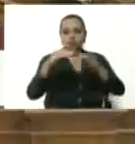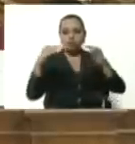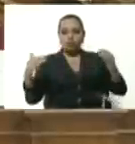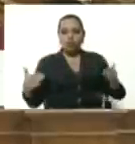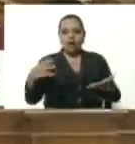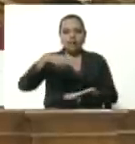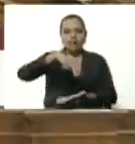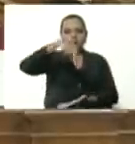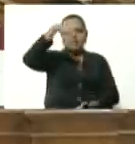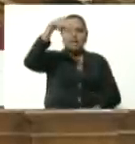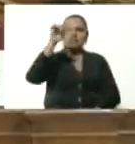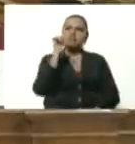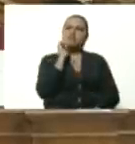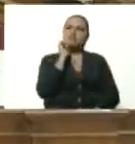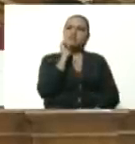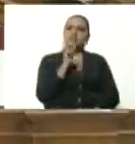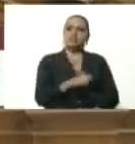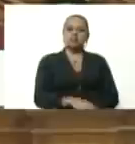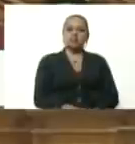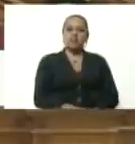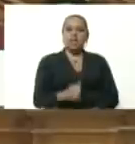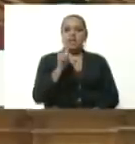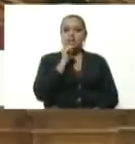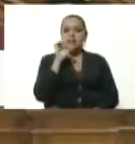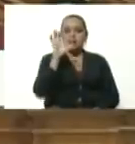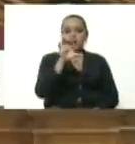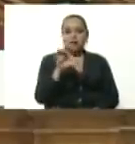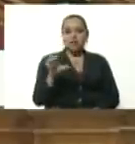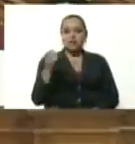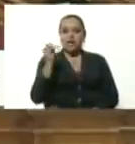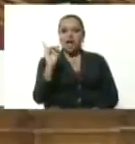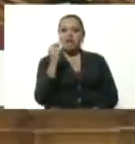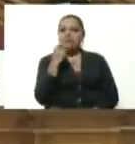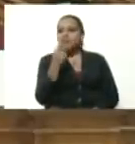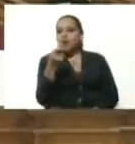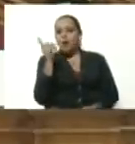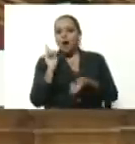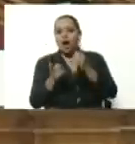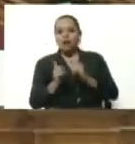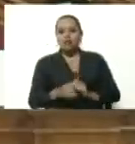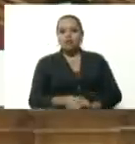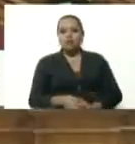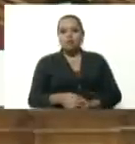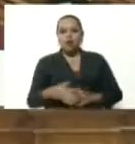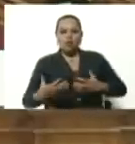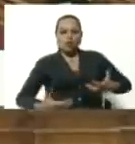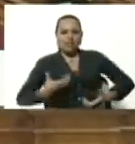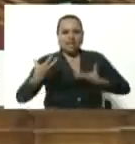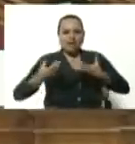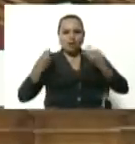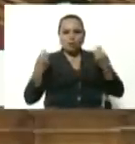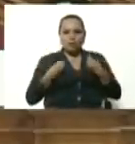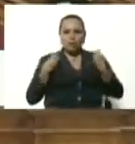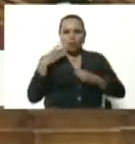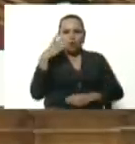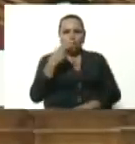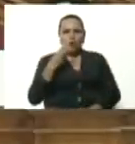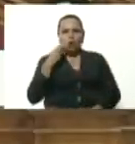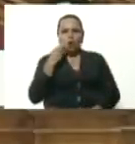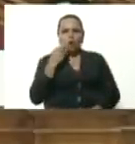¿Quién? ¿Quién de esos países tuvo un pronunciamiento cuando quemaron vivo a Orlando Figuera?